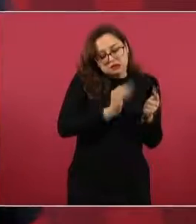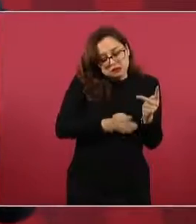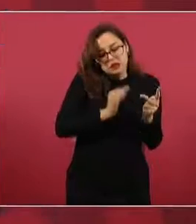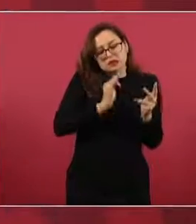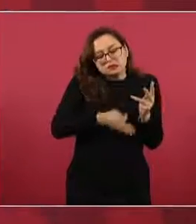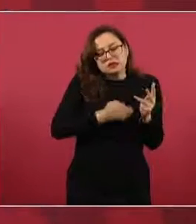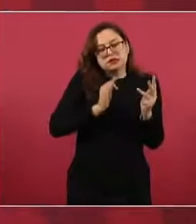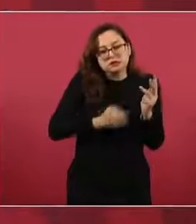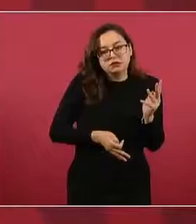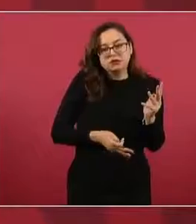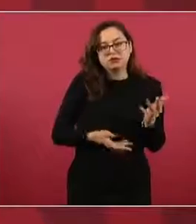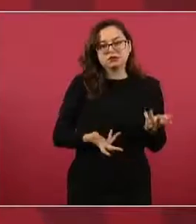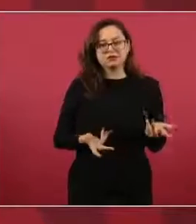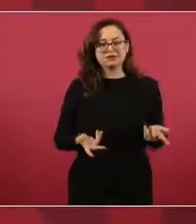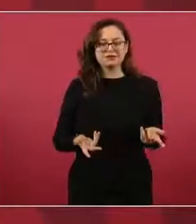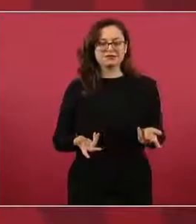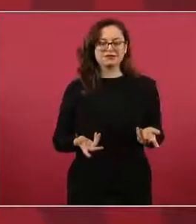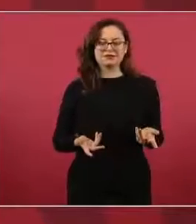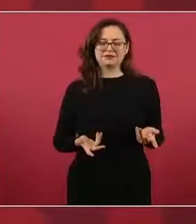Entonces,